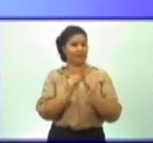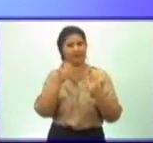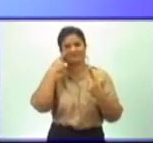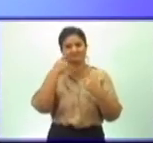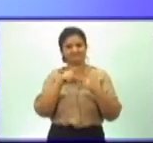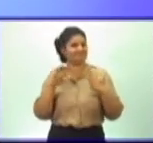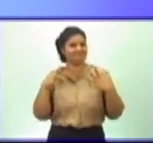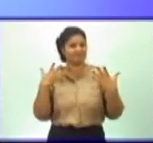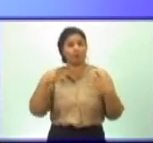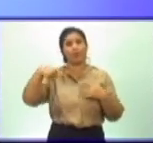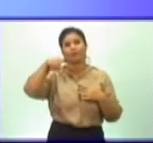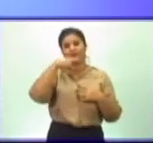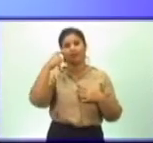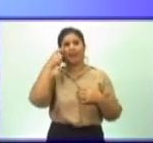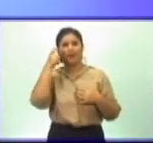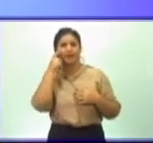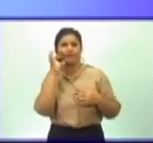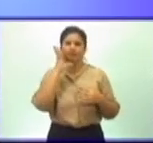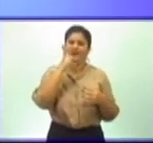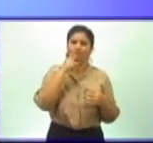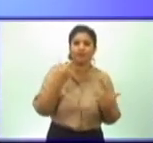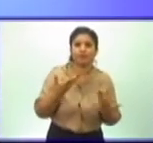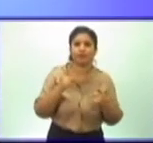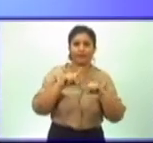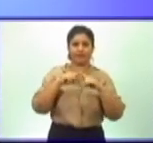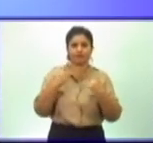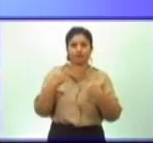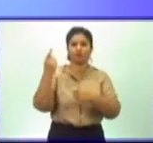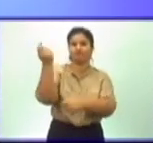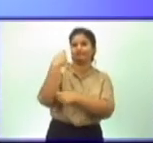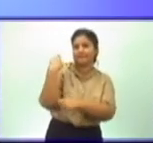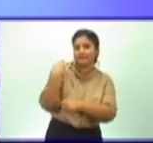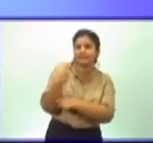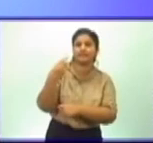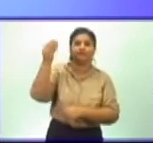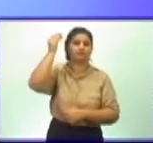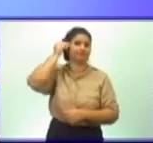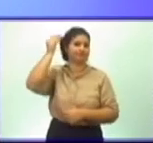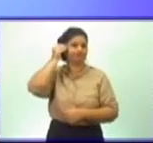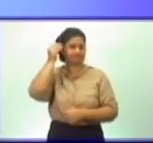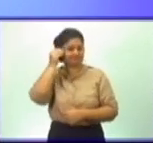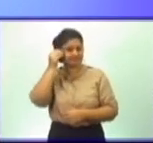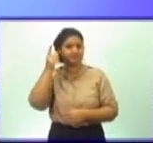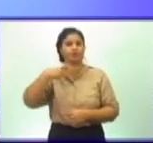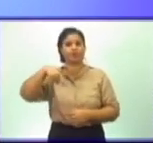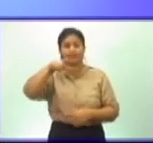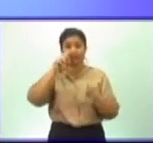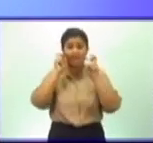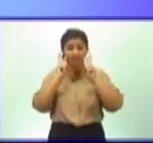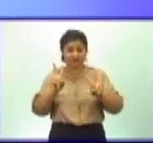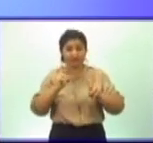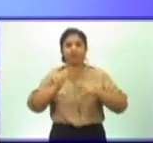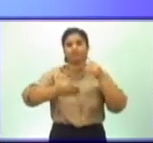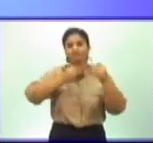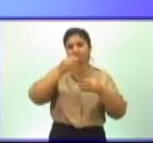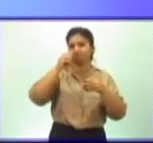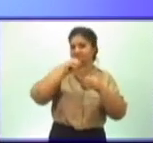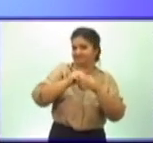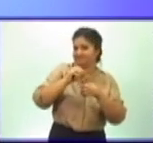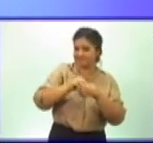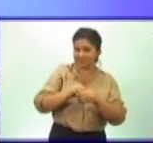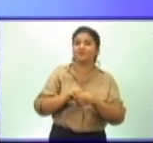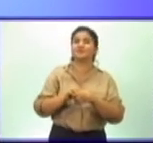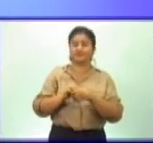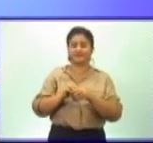una de estas obras, y que también ustedes lleven esos valores a nuestra propia realidad.